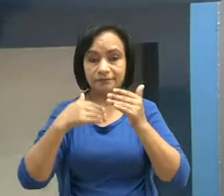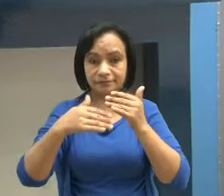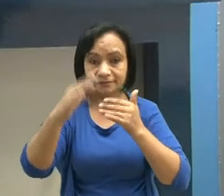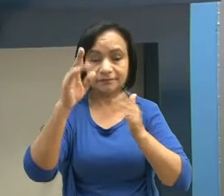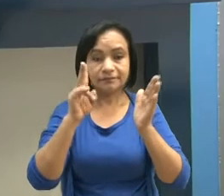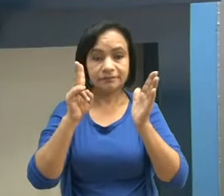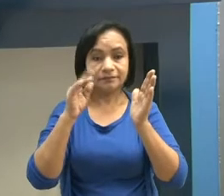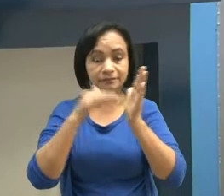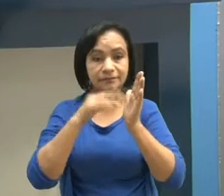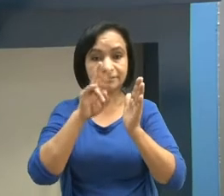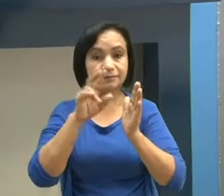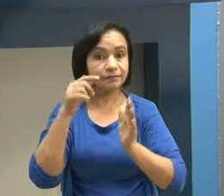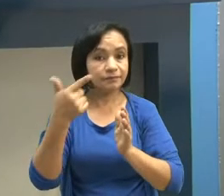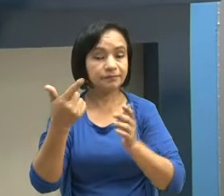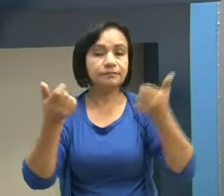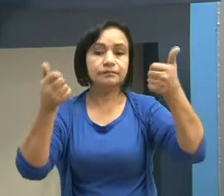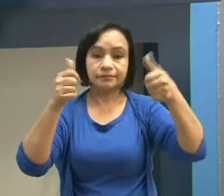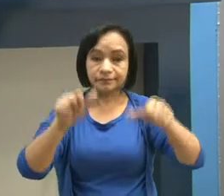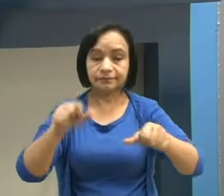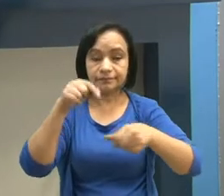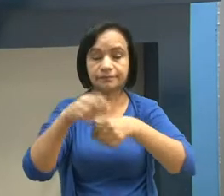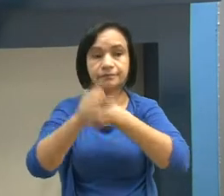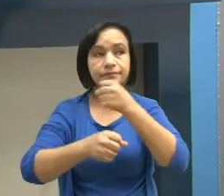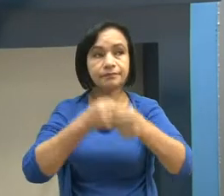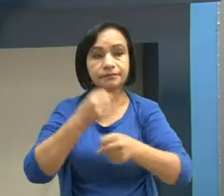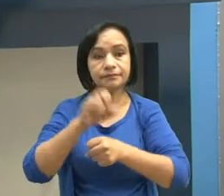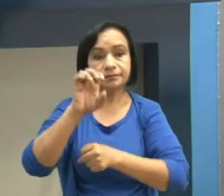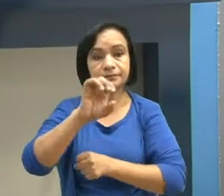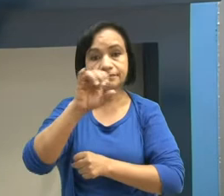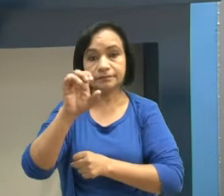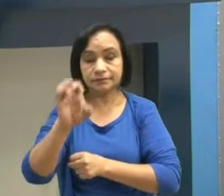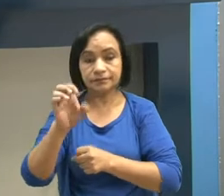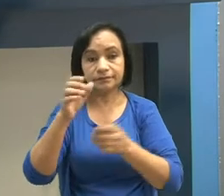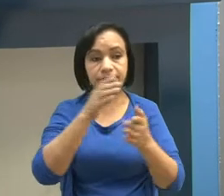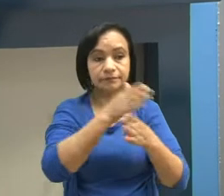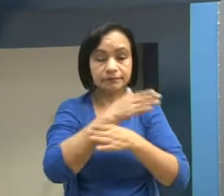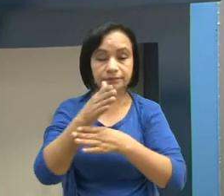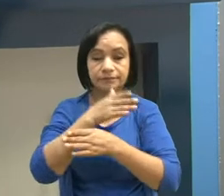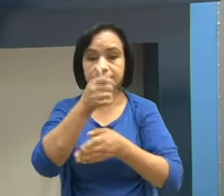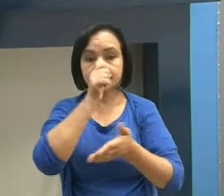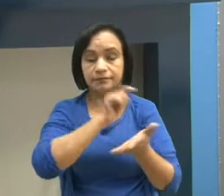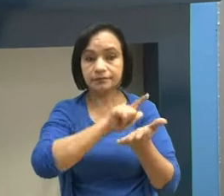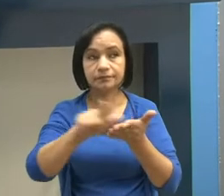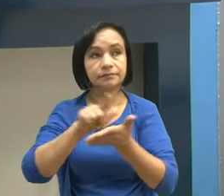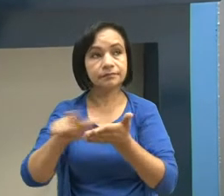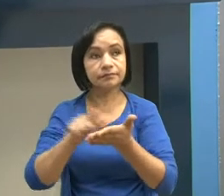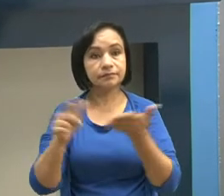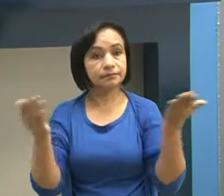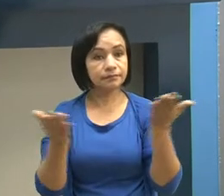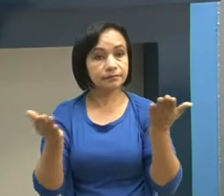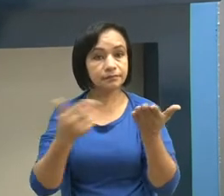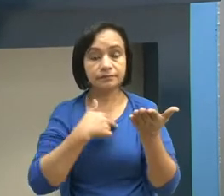2022-2027. Este año tenemos establecida ejes y líneas, ¿no?, generales en agua y saneamiento,